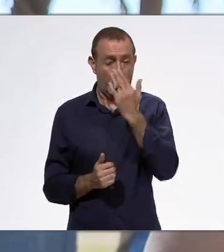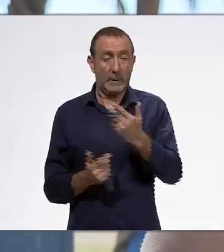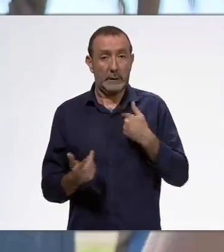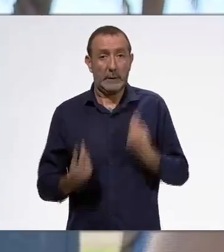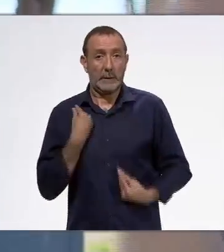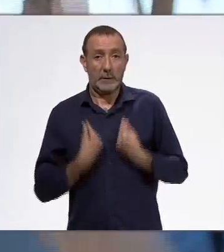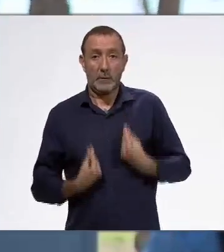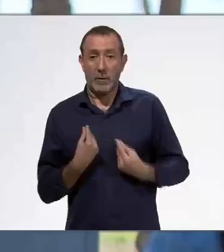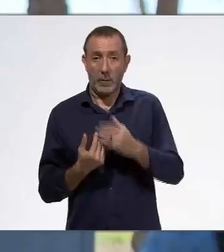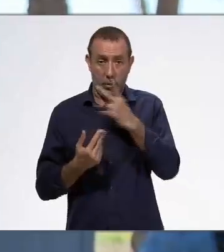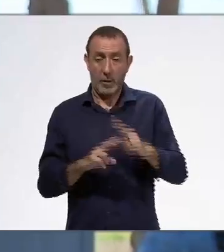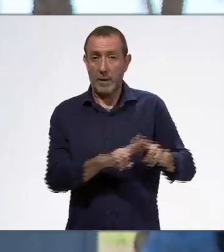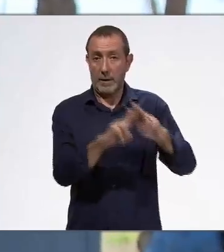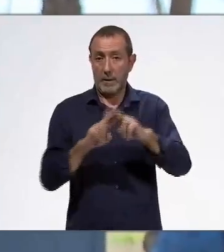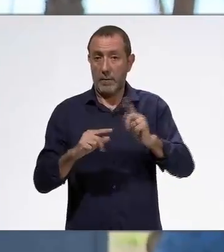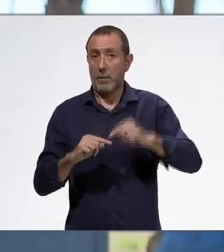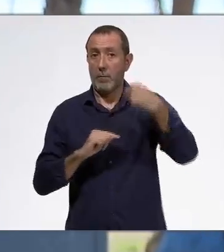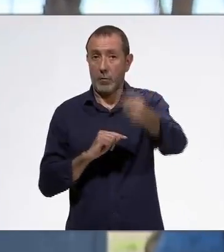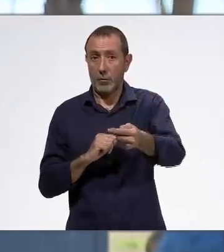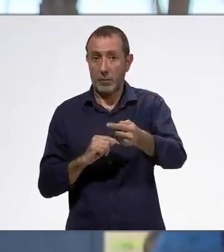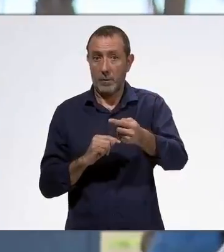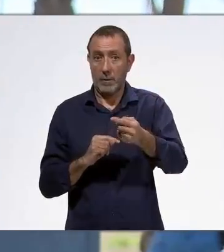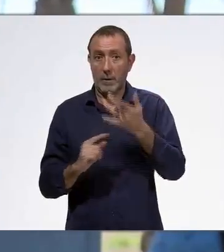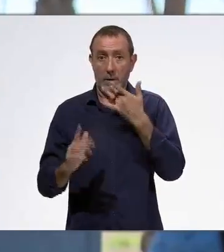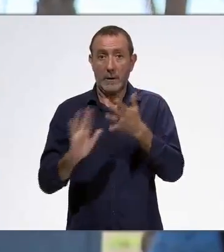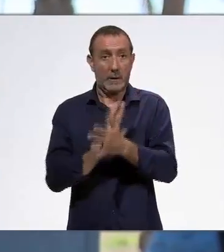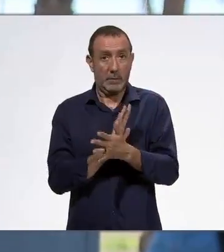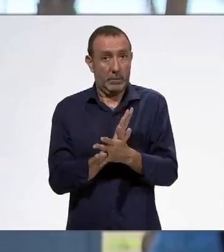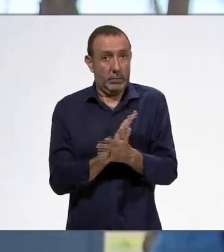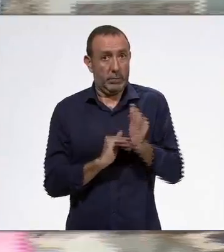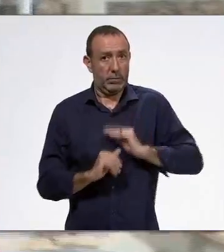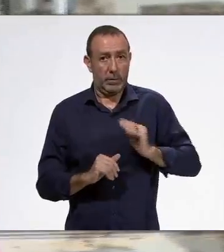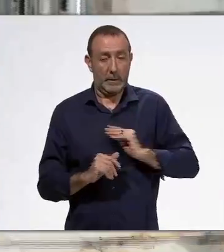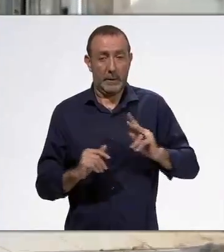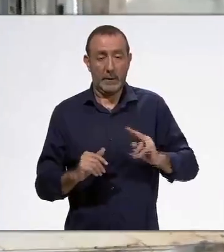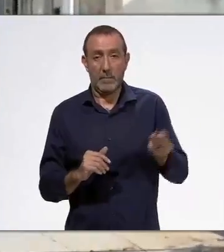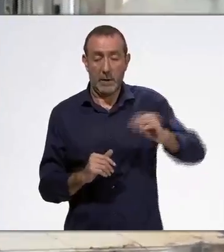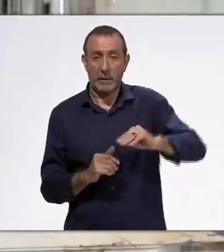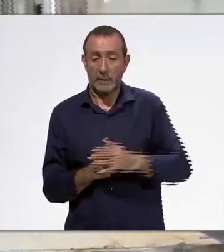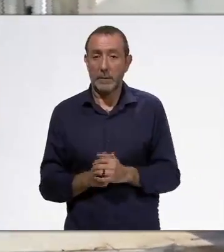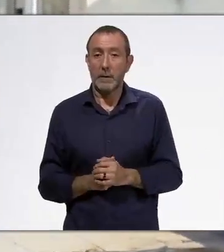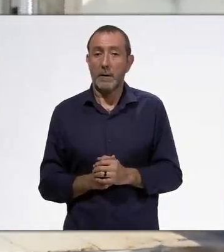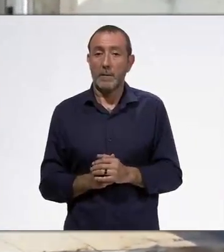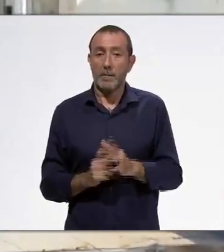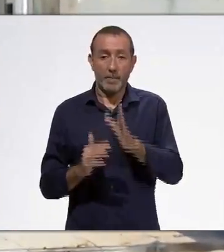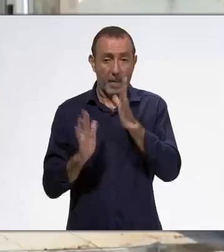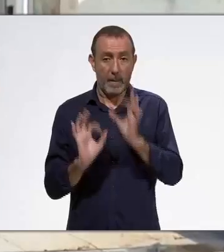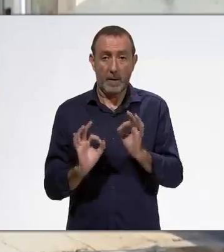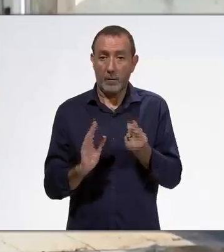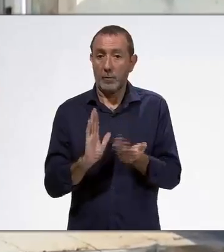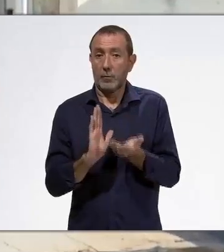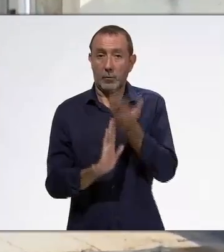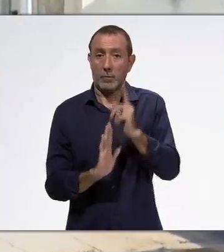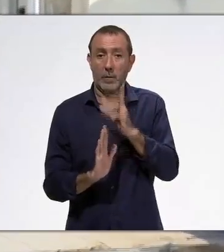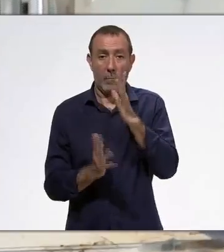asustado porque ahora la revisión próxima ya sería pues tremendo creo yo Bueno ahora mismo no me estaba subiendo